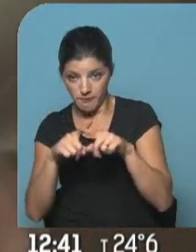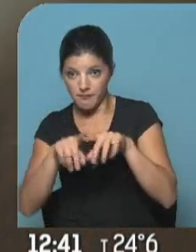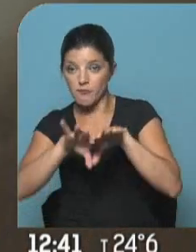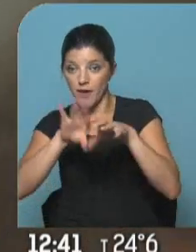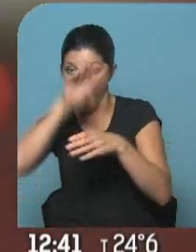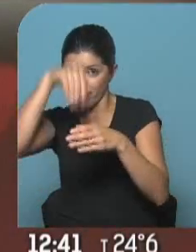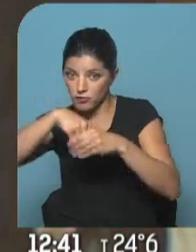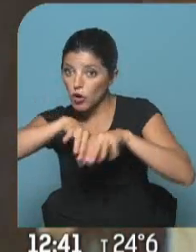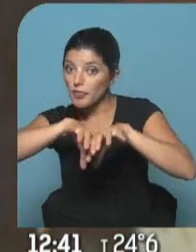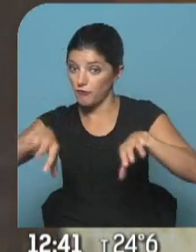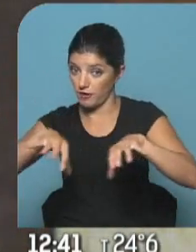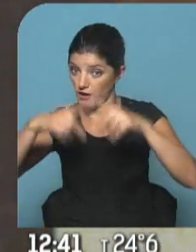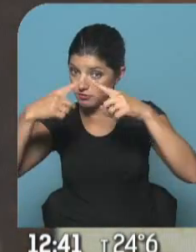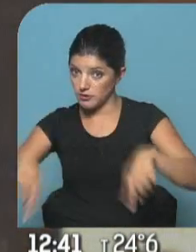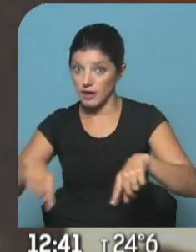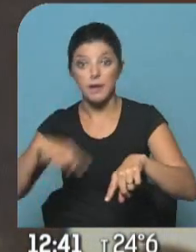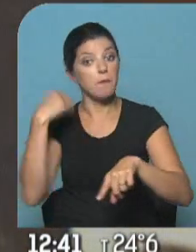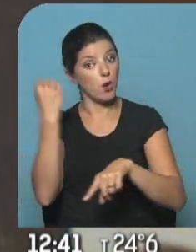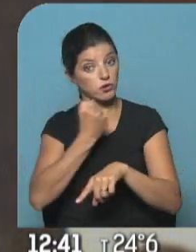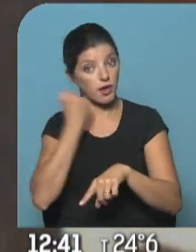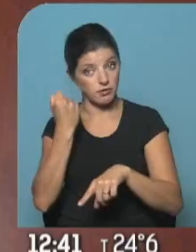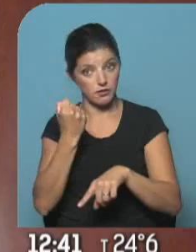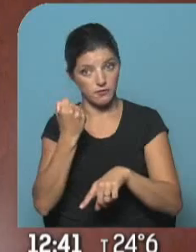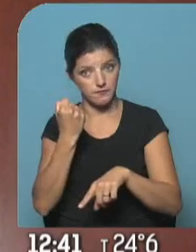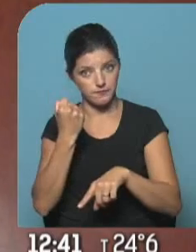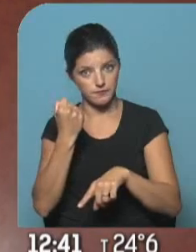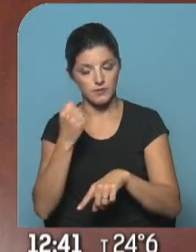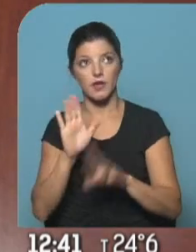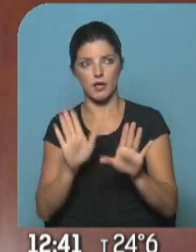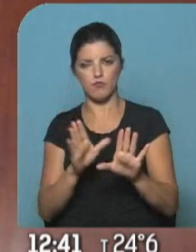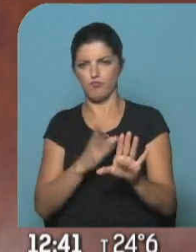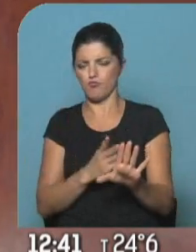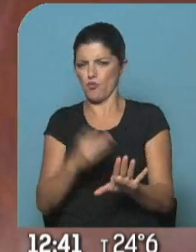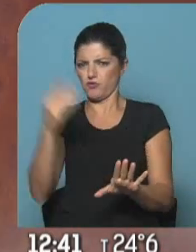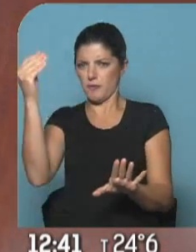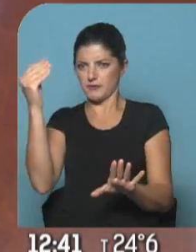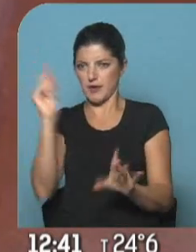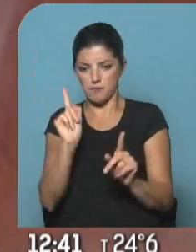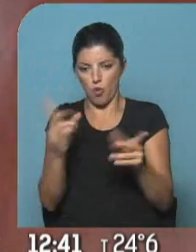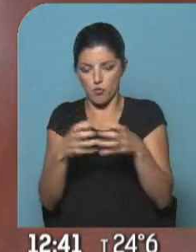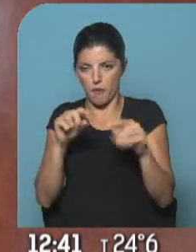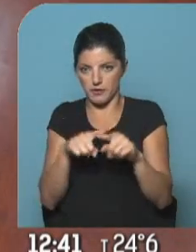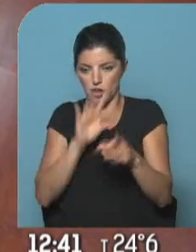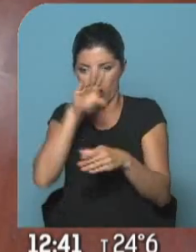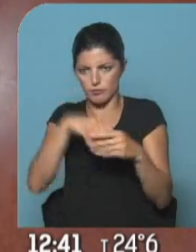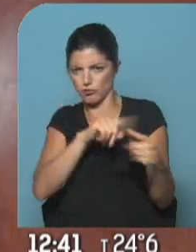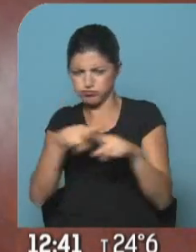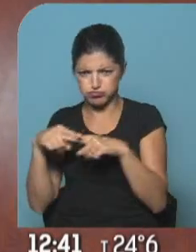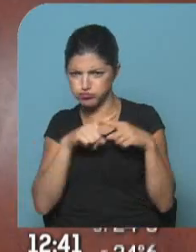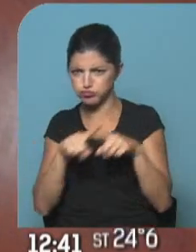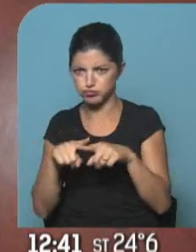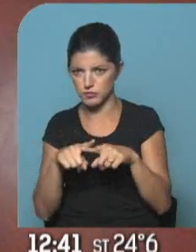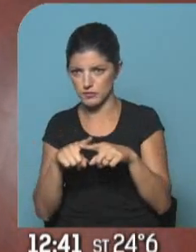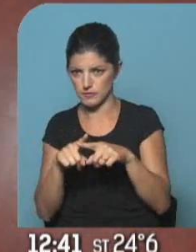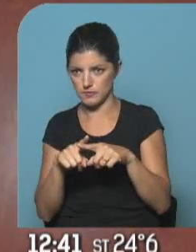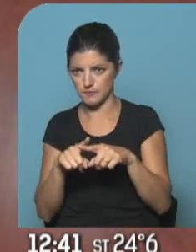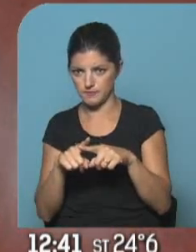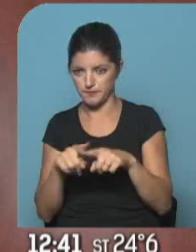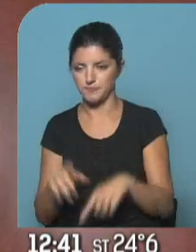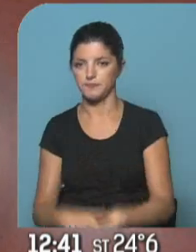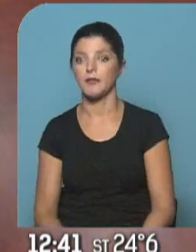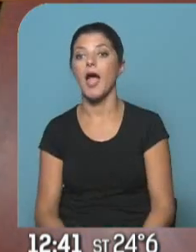diferencias, que pueden ser importantes y sustantivas, muchas veces se dirimen dentro del propio partido, del propio movimiento. No parece que sea el